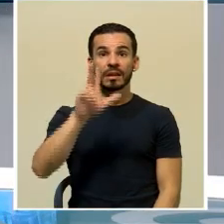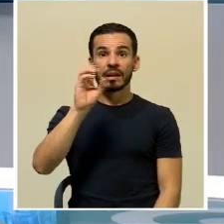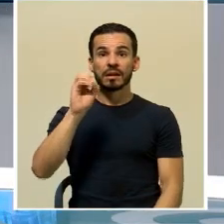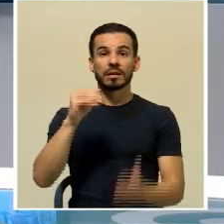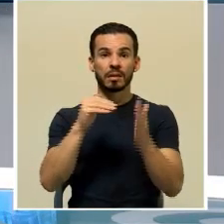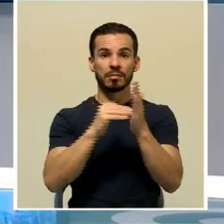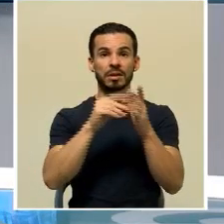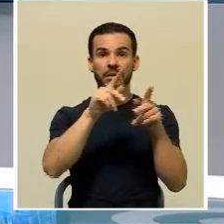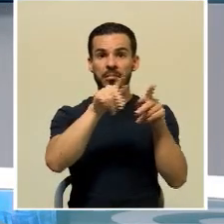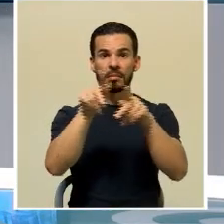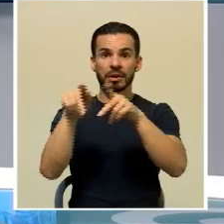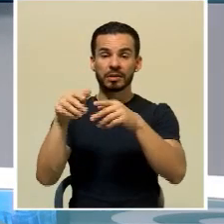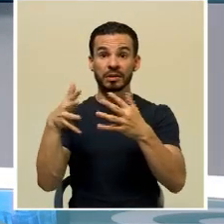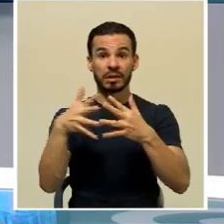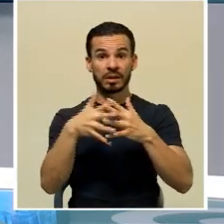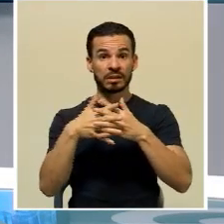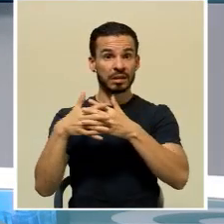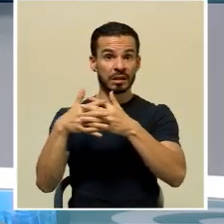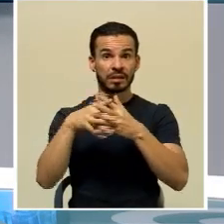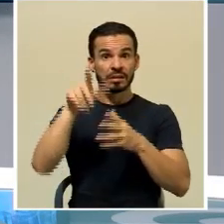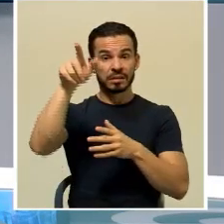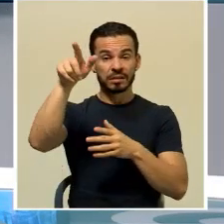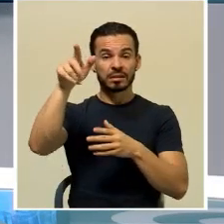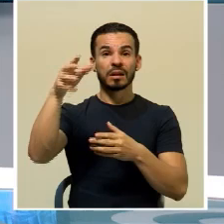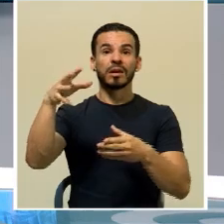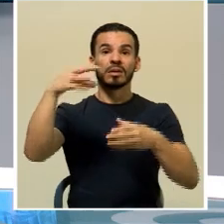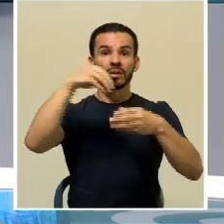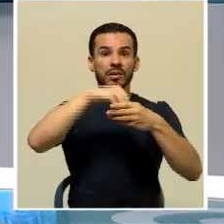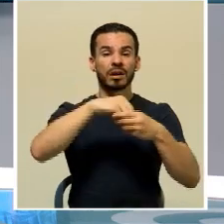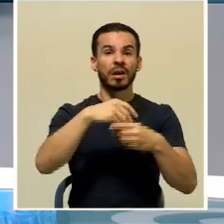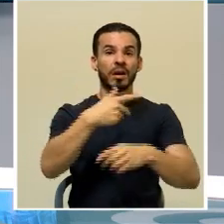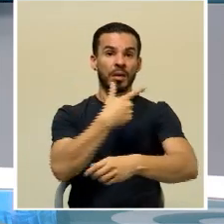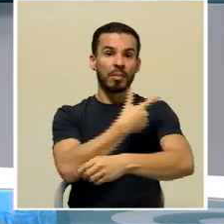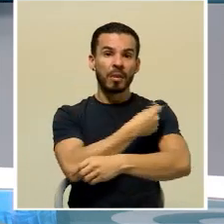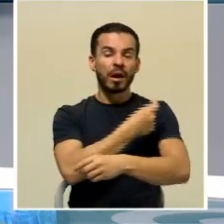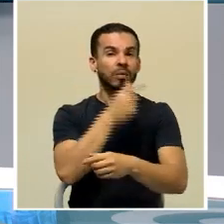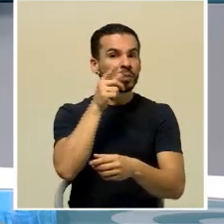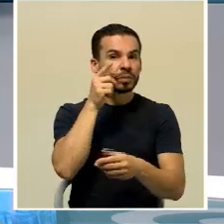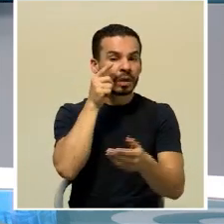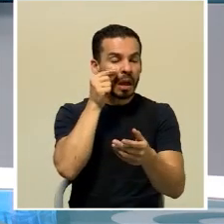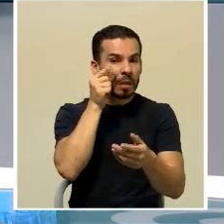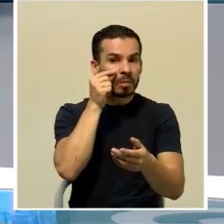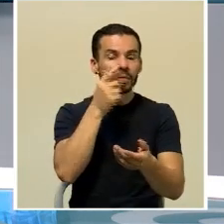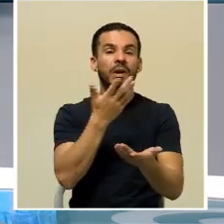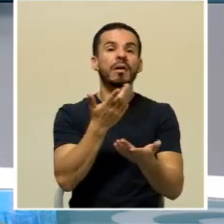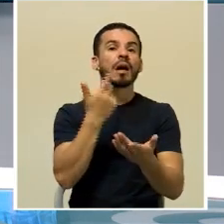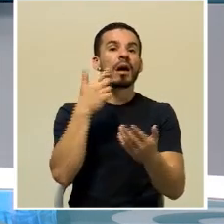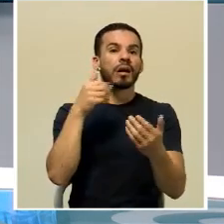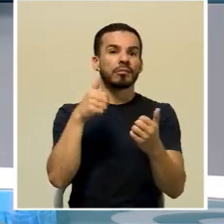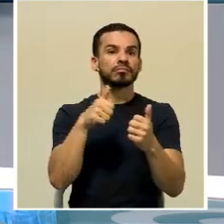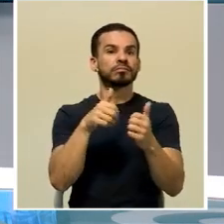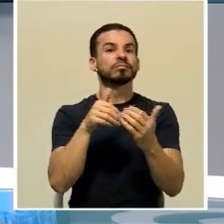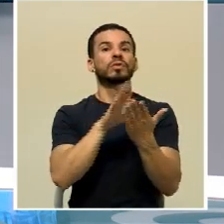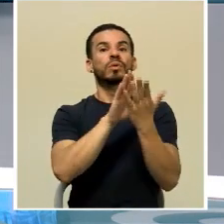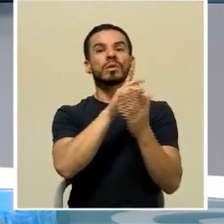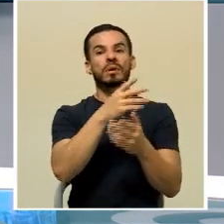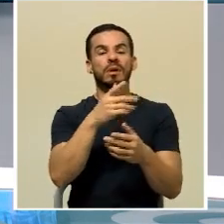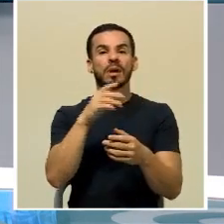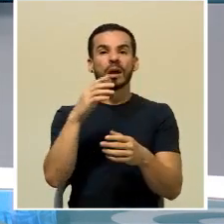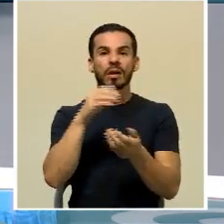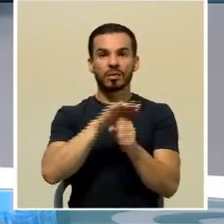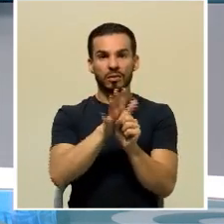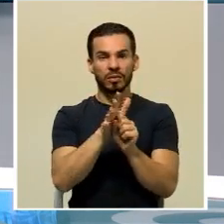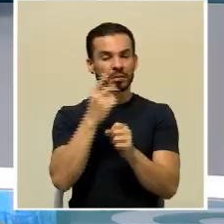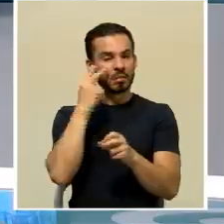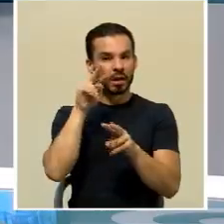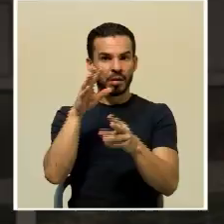30.000 personas en Estados Unidos se someterán a la vacuna experimental contra el coronavirus. Veamos la